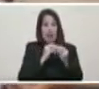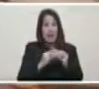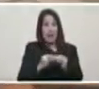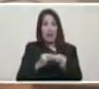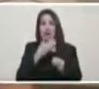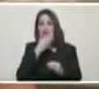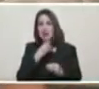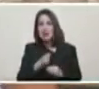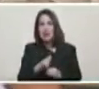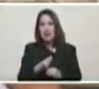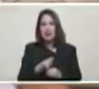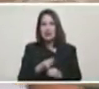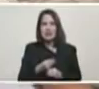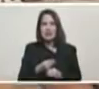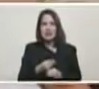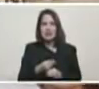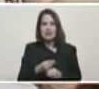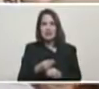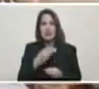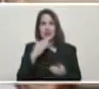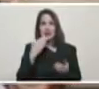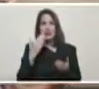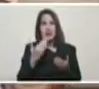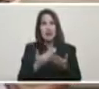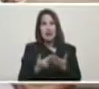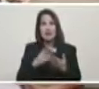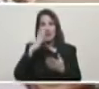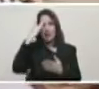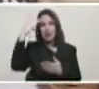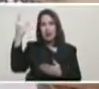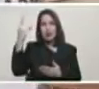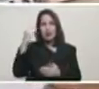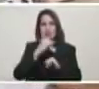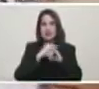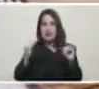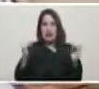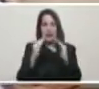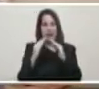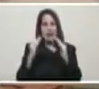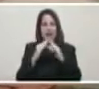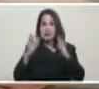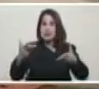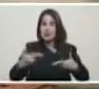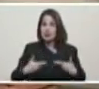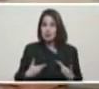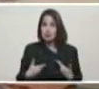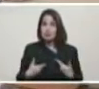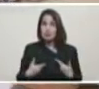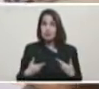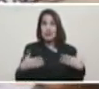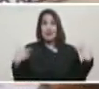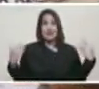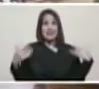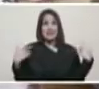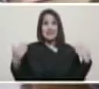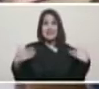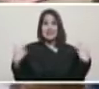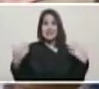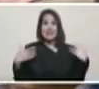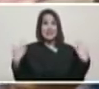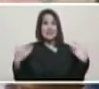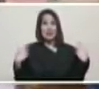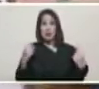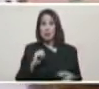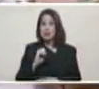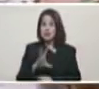vivía aril pero gracias a Dios Bueno ya tenemos nuestra vivienda digna estamos super emocionados un mensaje